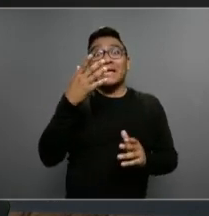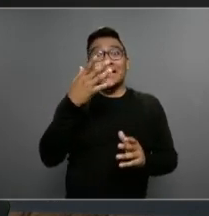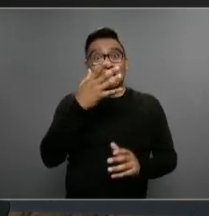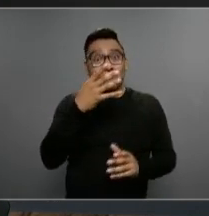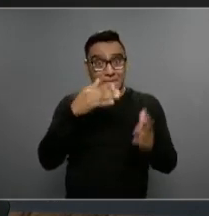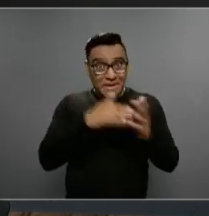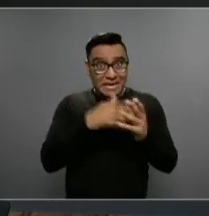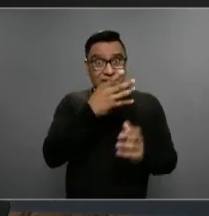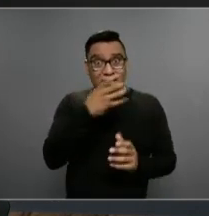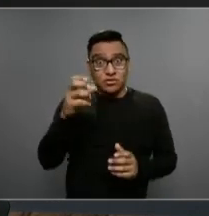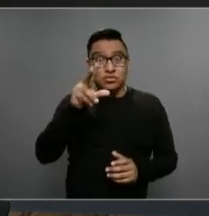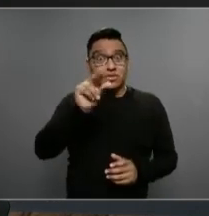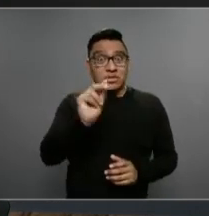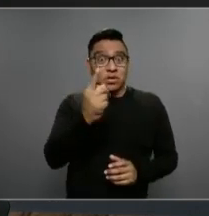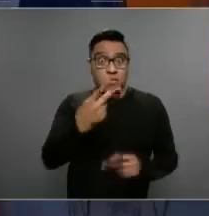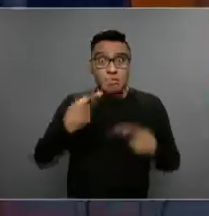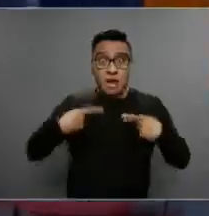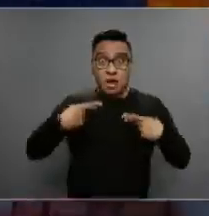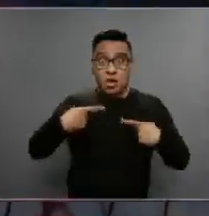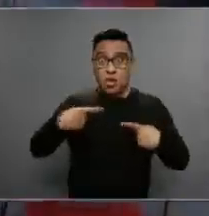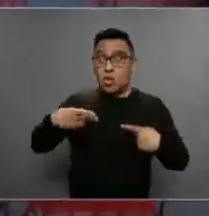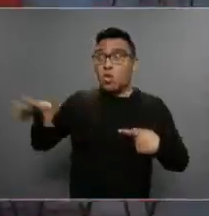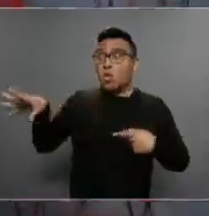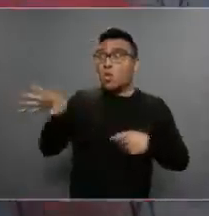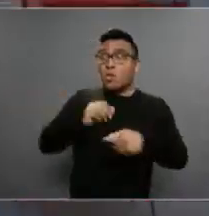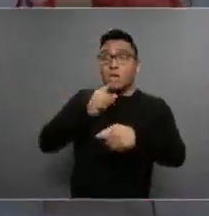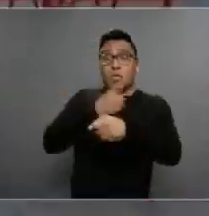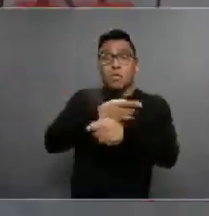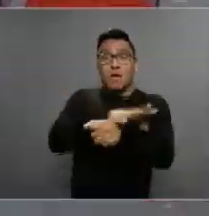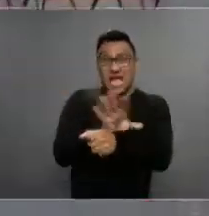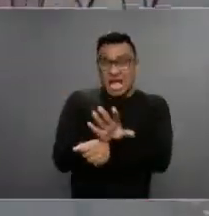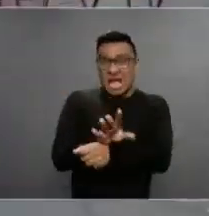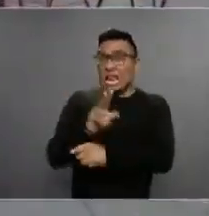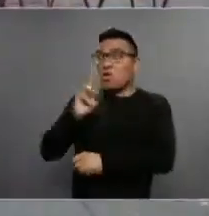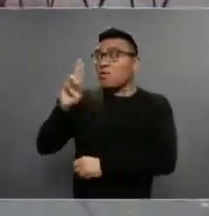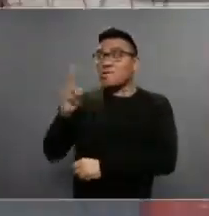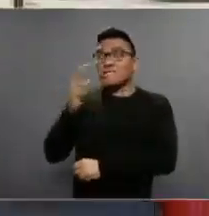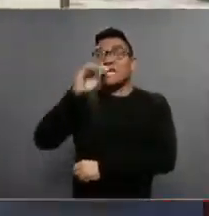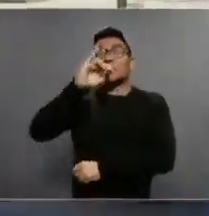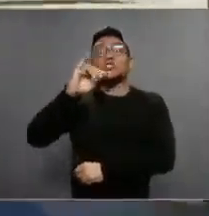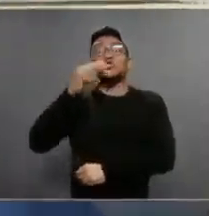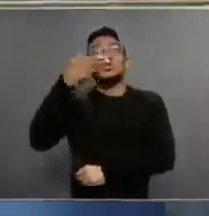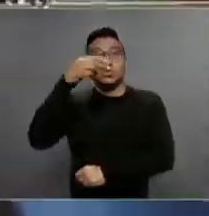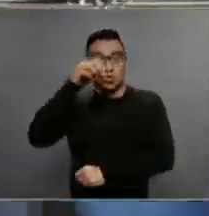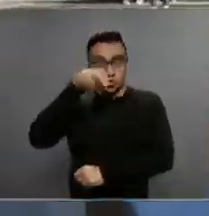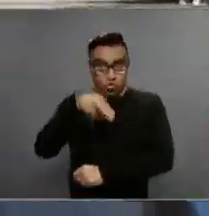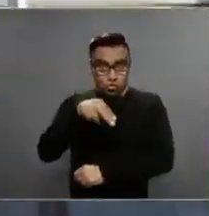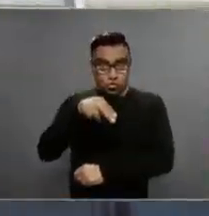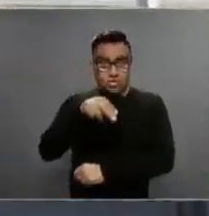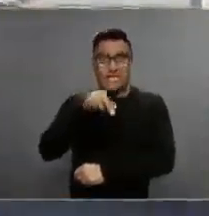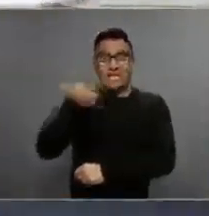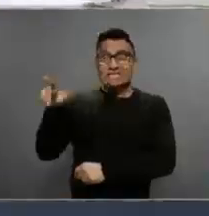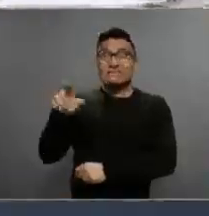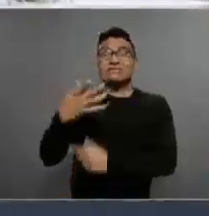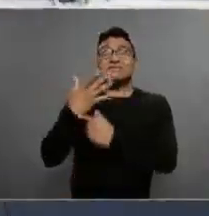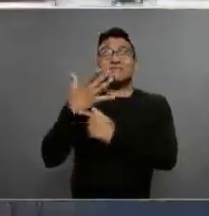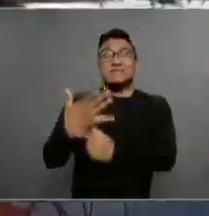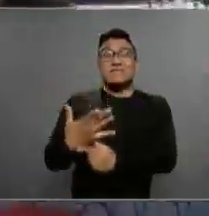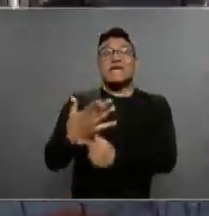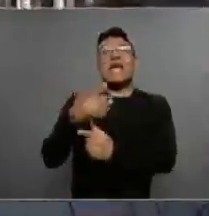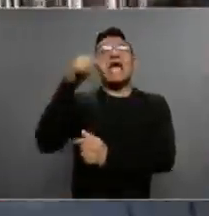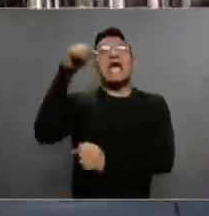1,581 personas, según los datos de la Universidad Johns Hopkins, que mantienen al país como